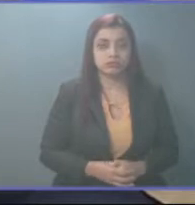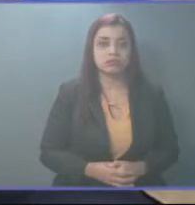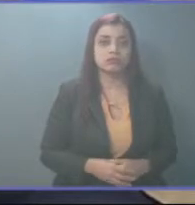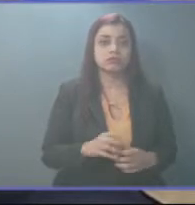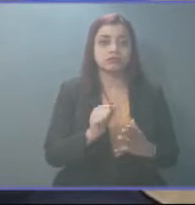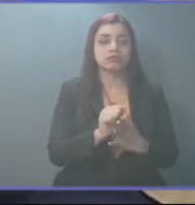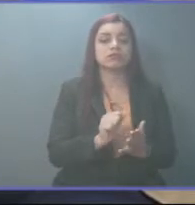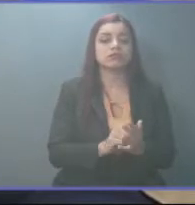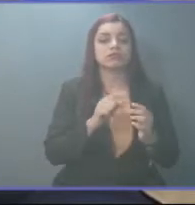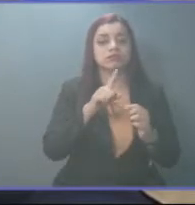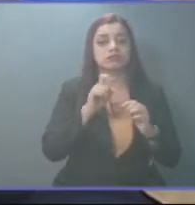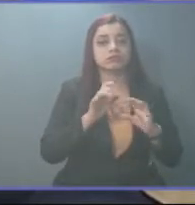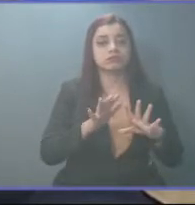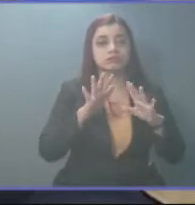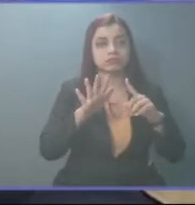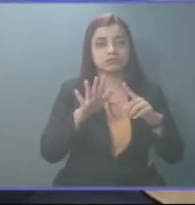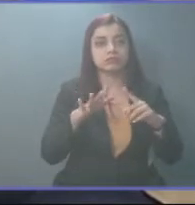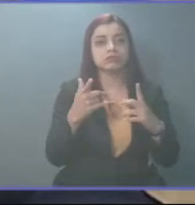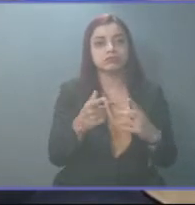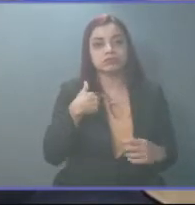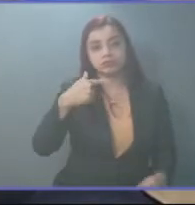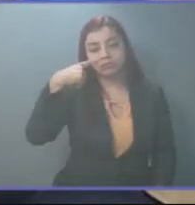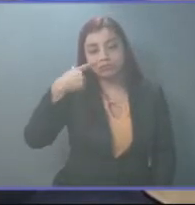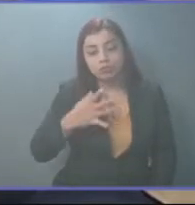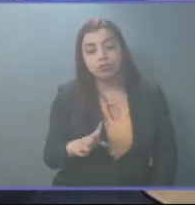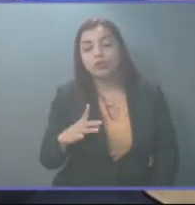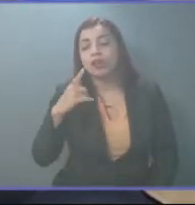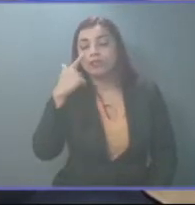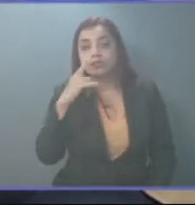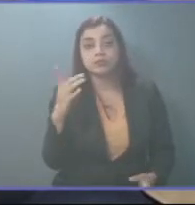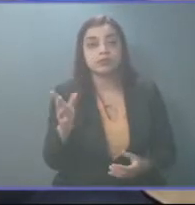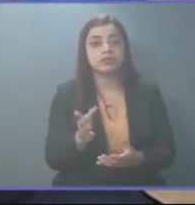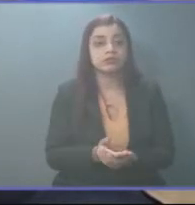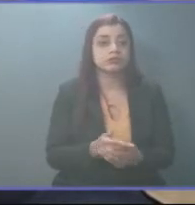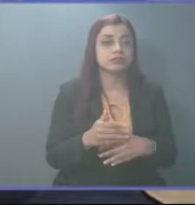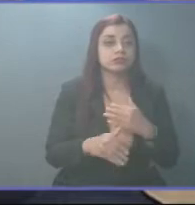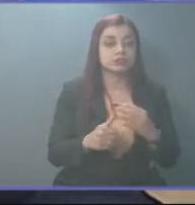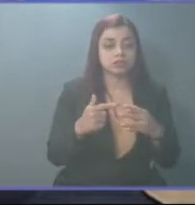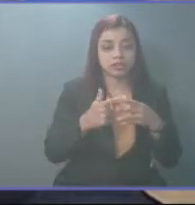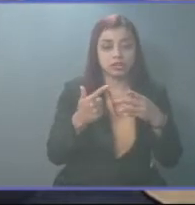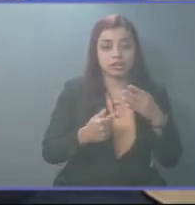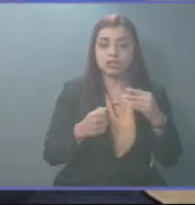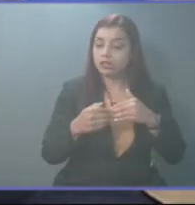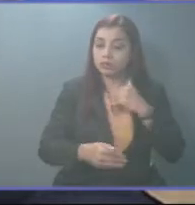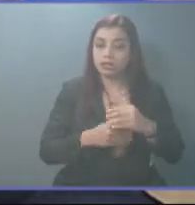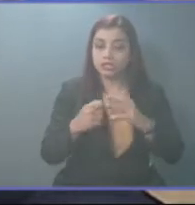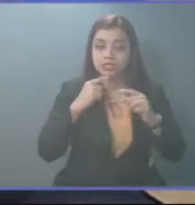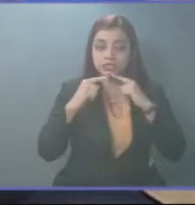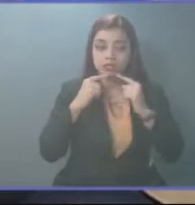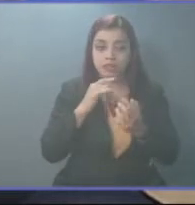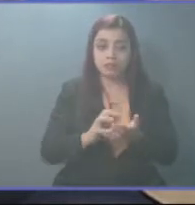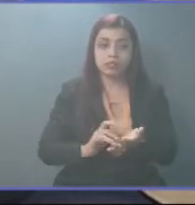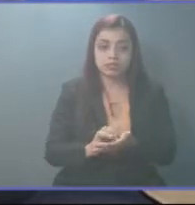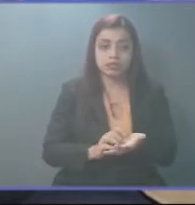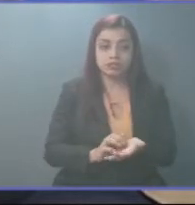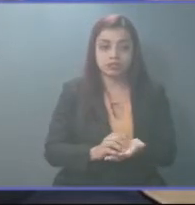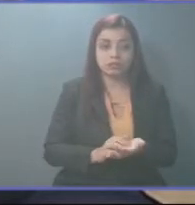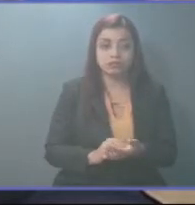Artículo 116, relativo a recepción de pruebas en el sentido de adecuar dicha disposición a la Ley de Procedimientos Administrativos de la siguiente